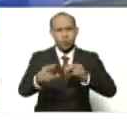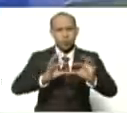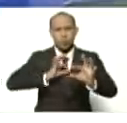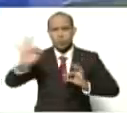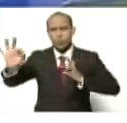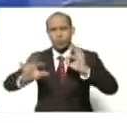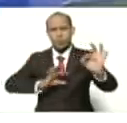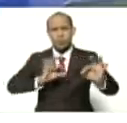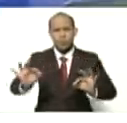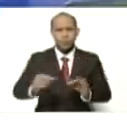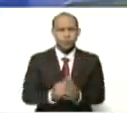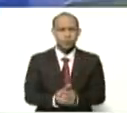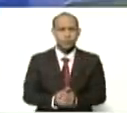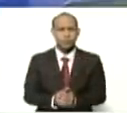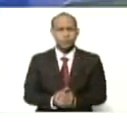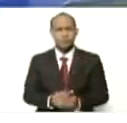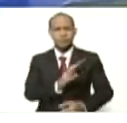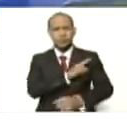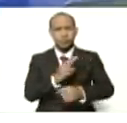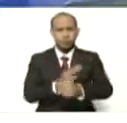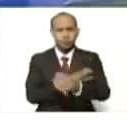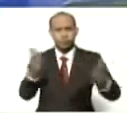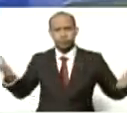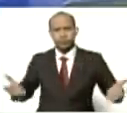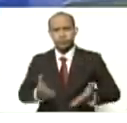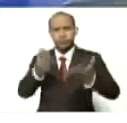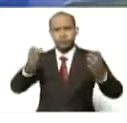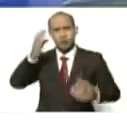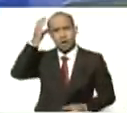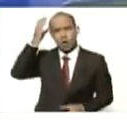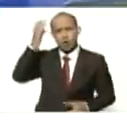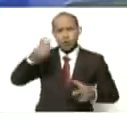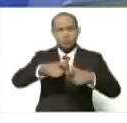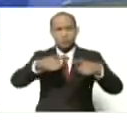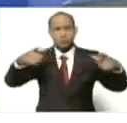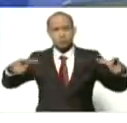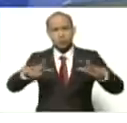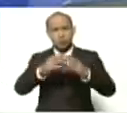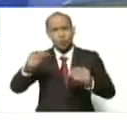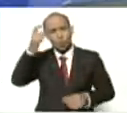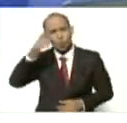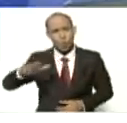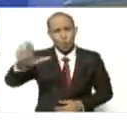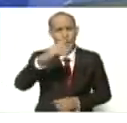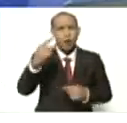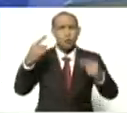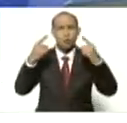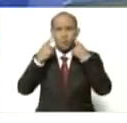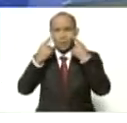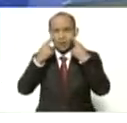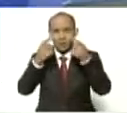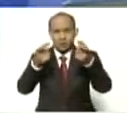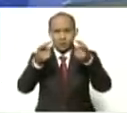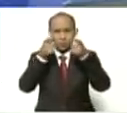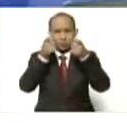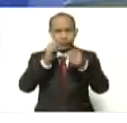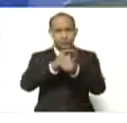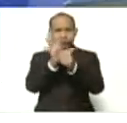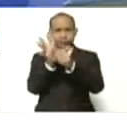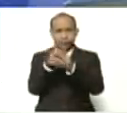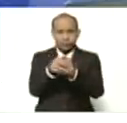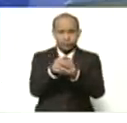y reforzar la información y prevención en todo el país para que la población esté alerta con esta nueva variante y evitar una mayor